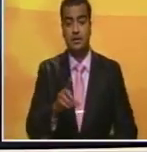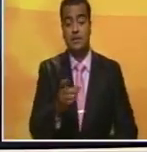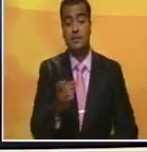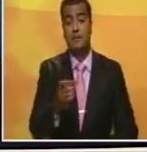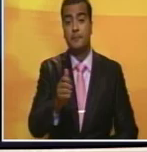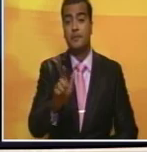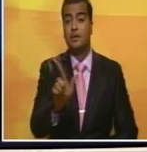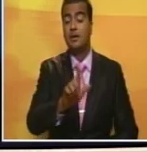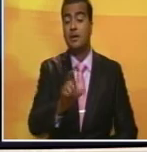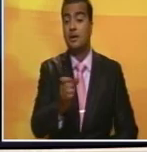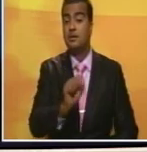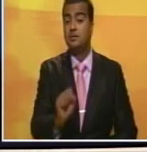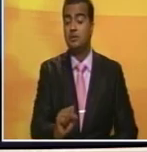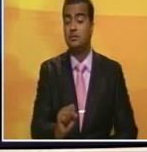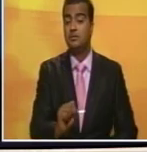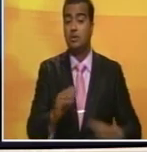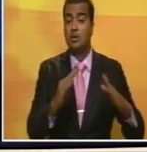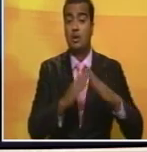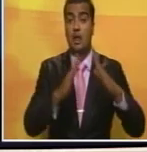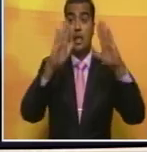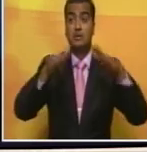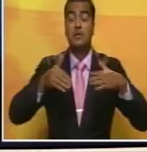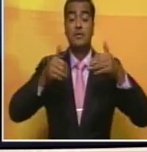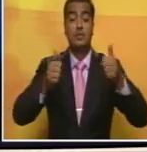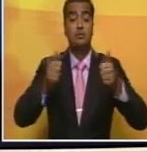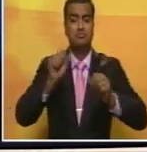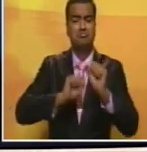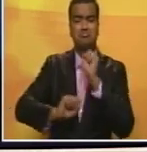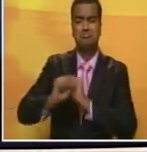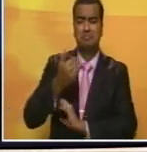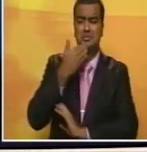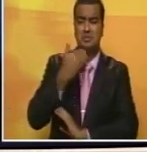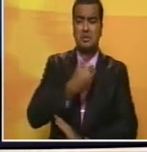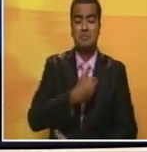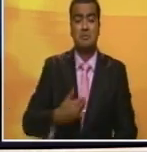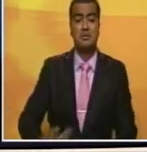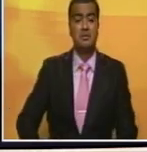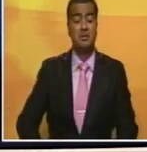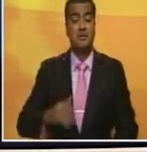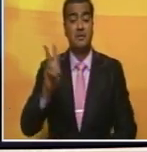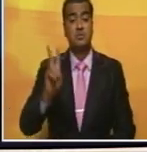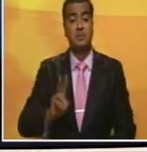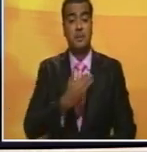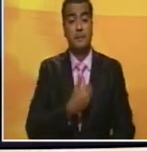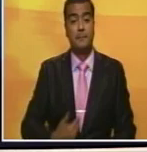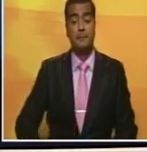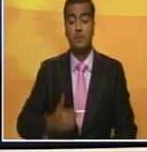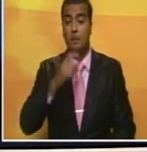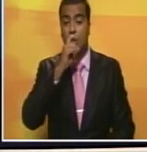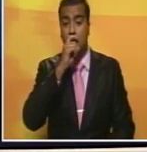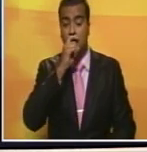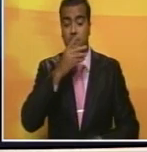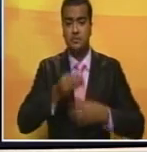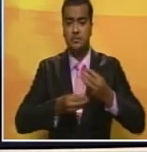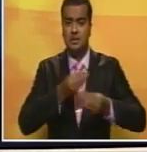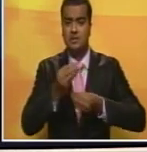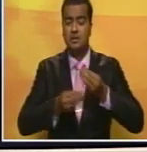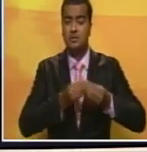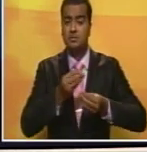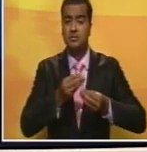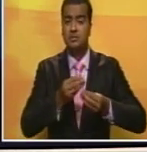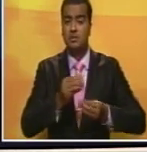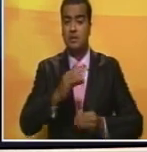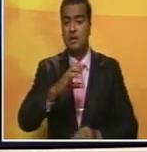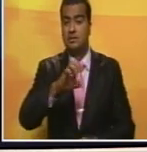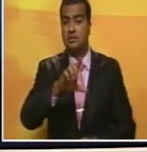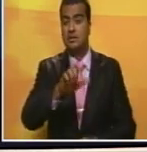Gallegos, presidente del Congreso de El Salvador, rechazó la petición del presidente de Venezuela, Nicolás Maduro, de realizar una cumbre de la